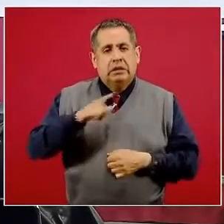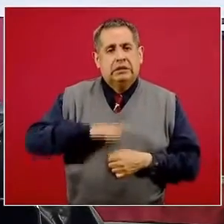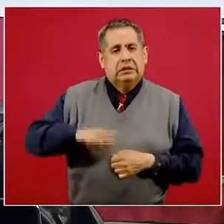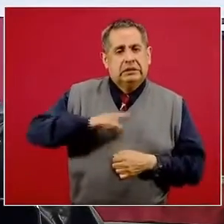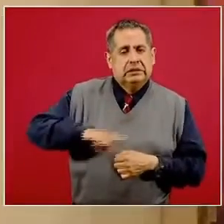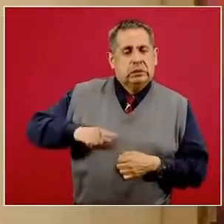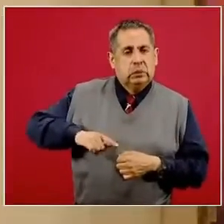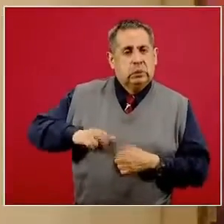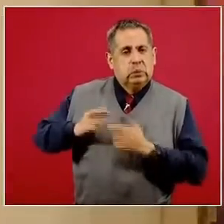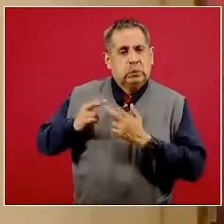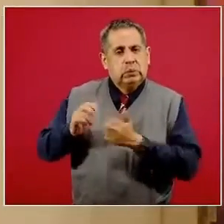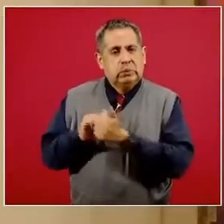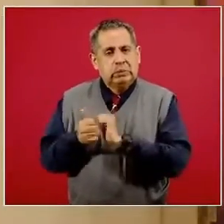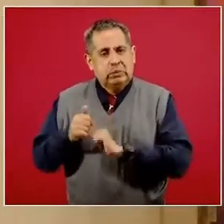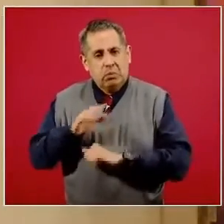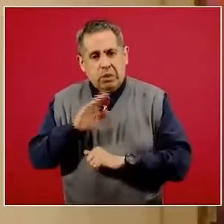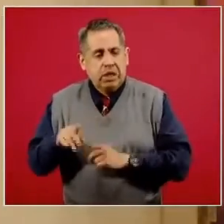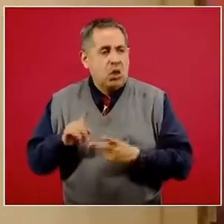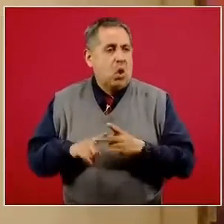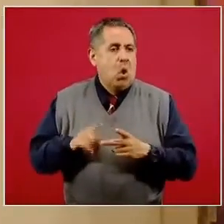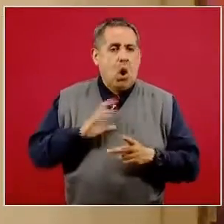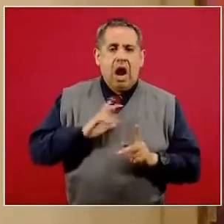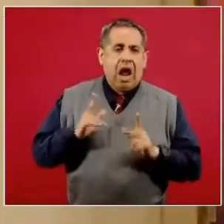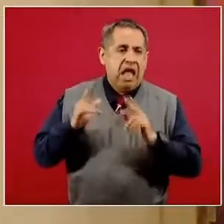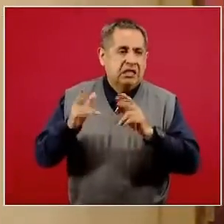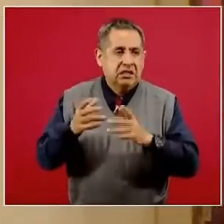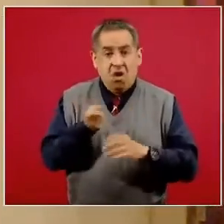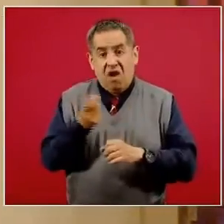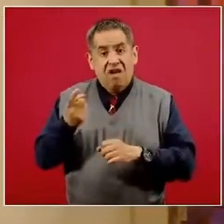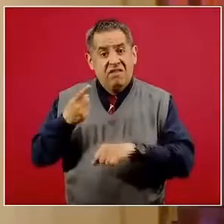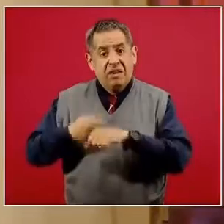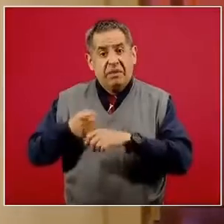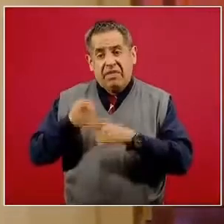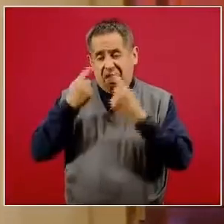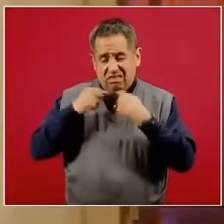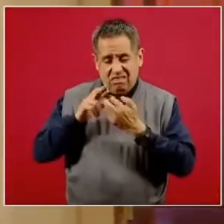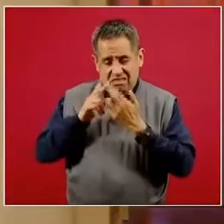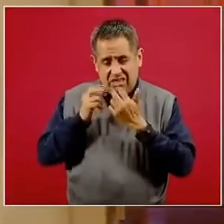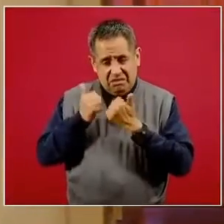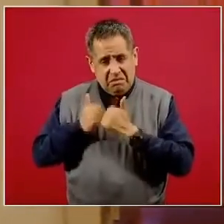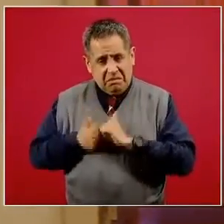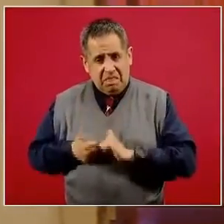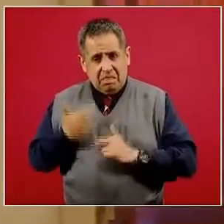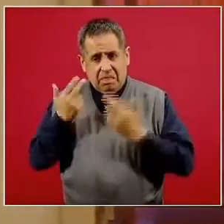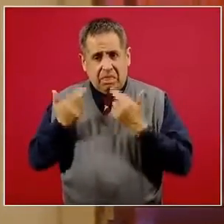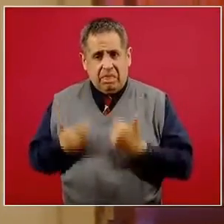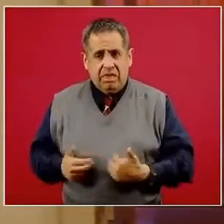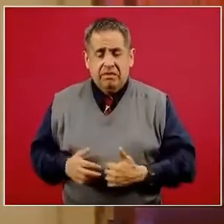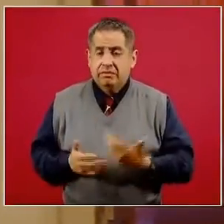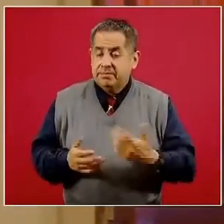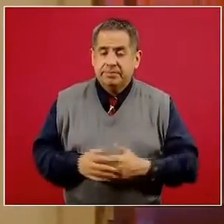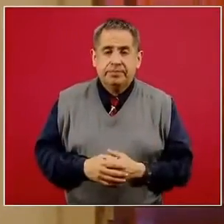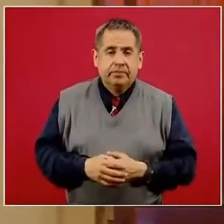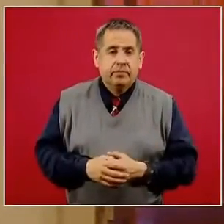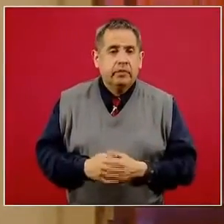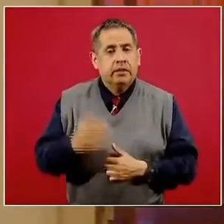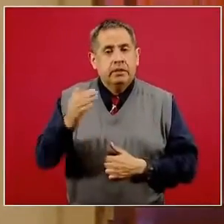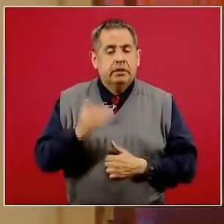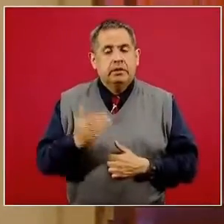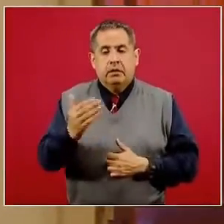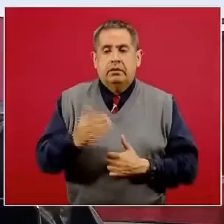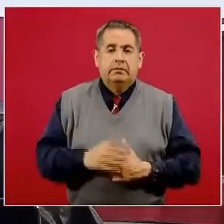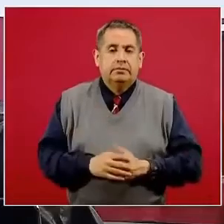crónico letal o el cáncer y otras enfermedades crónico-degenerativas. La que sigue, por